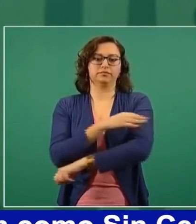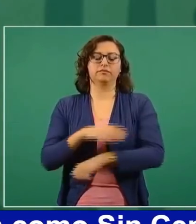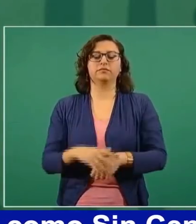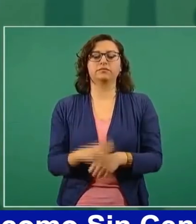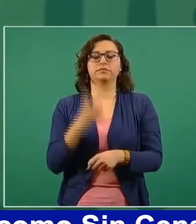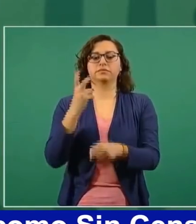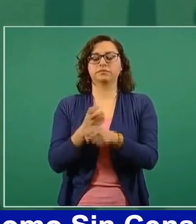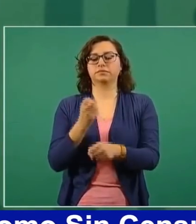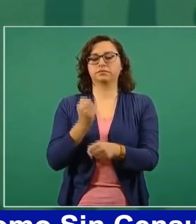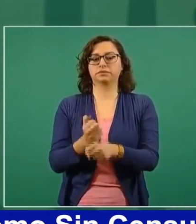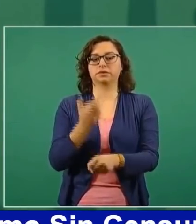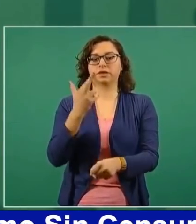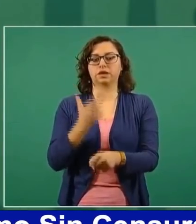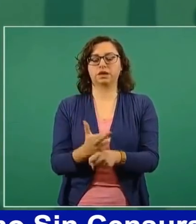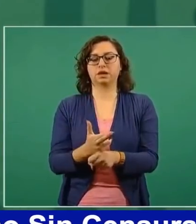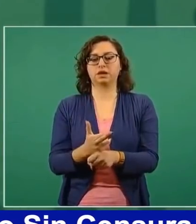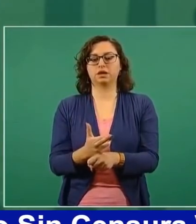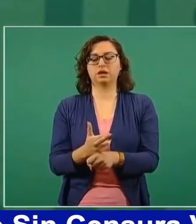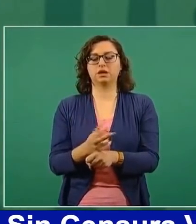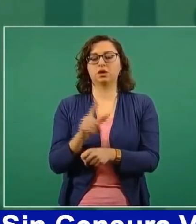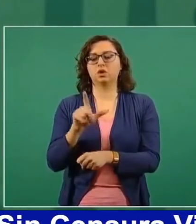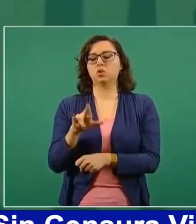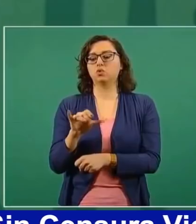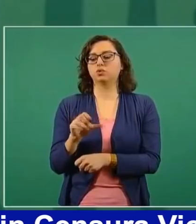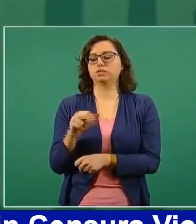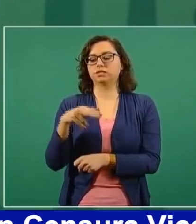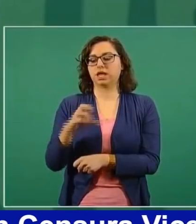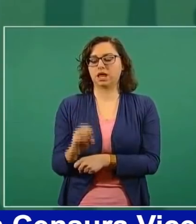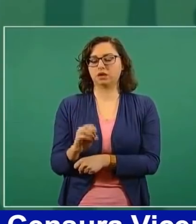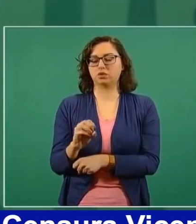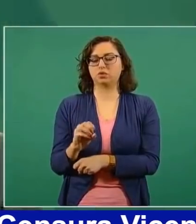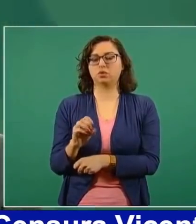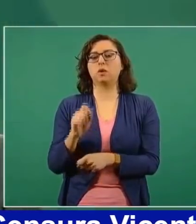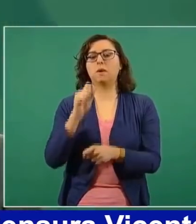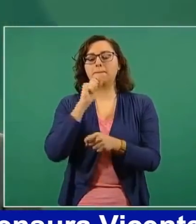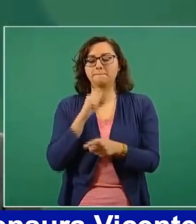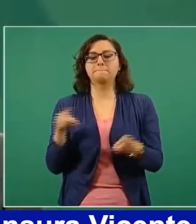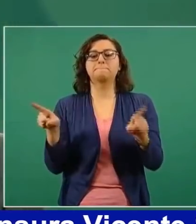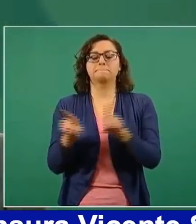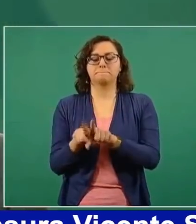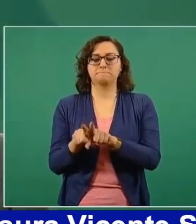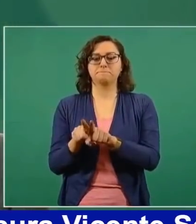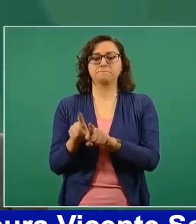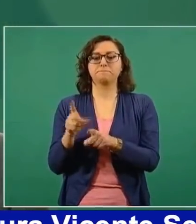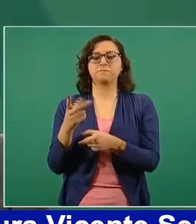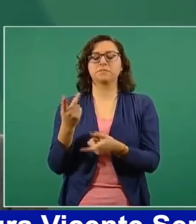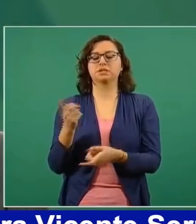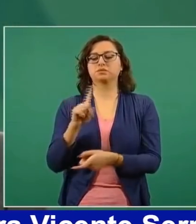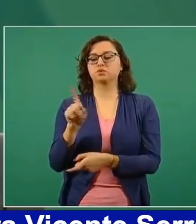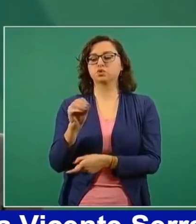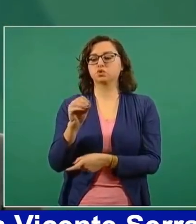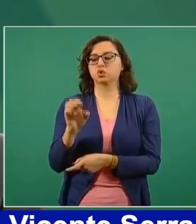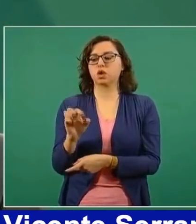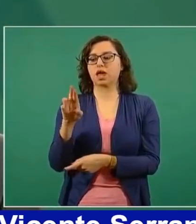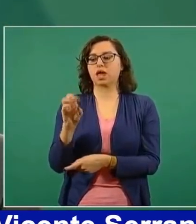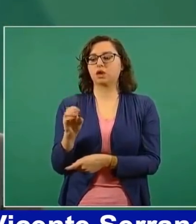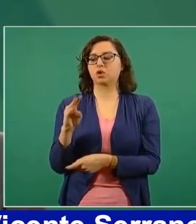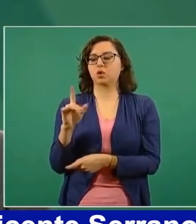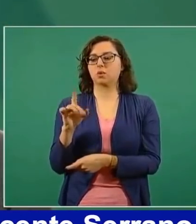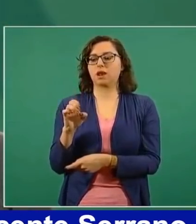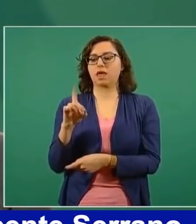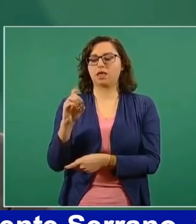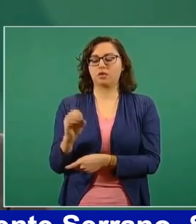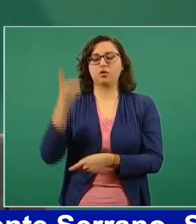subsecretario Luciano Concheiro, subsecretario de Educación Superior, y también nuestro colega y amigo Zoe Robledo, director general del